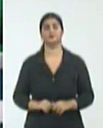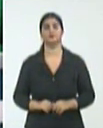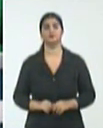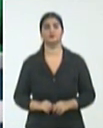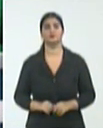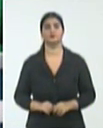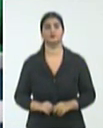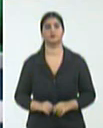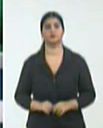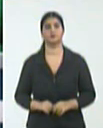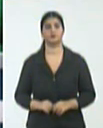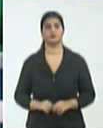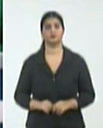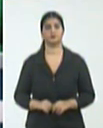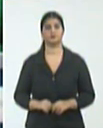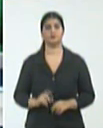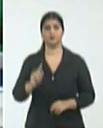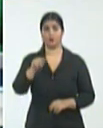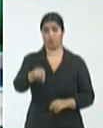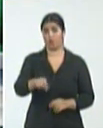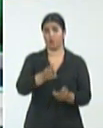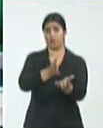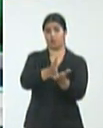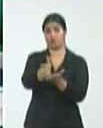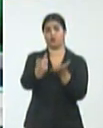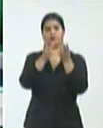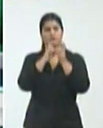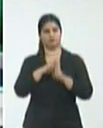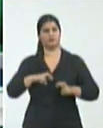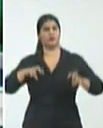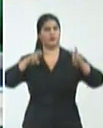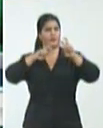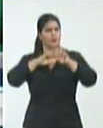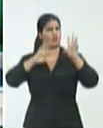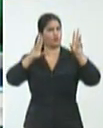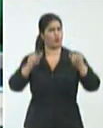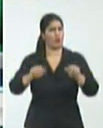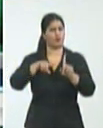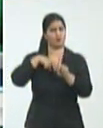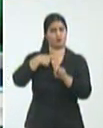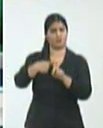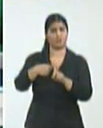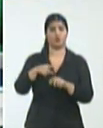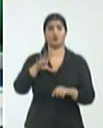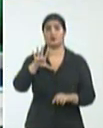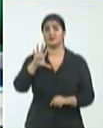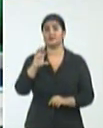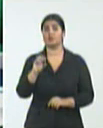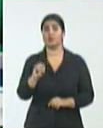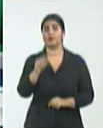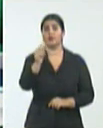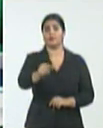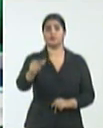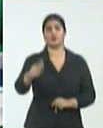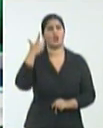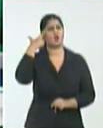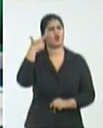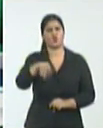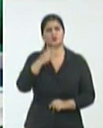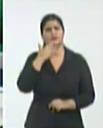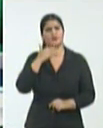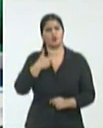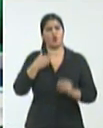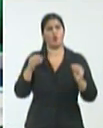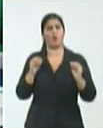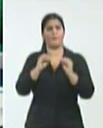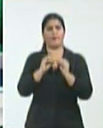se trabaja hoy todavía para precisar la fuente de infección de 50 de los pacientes diagnosticados en el